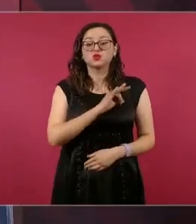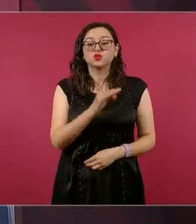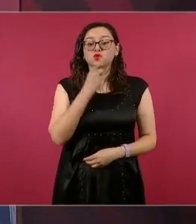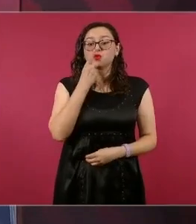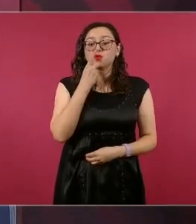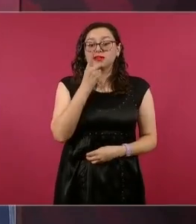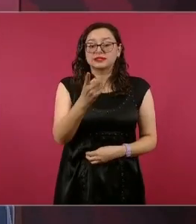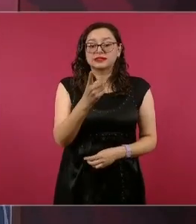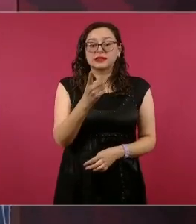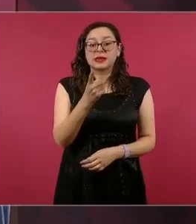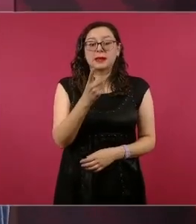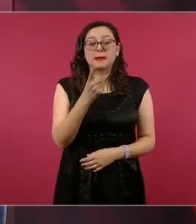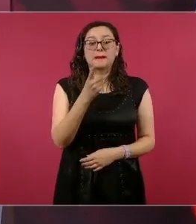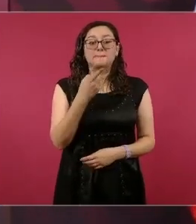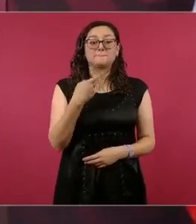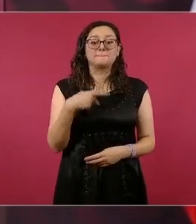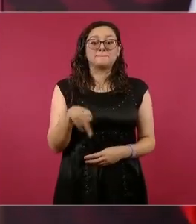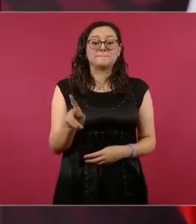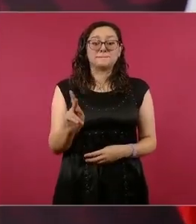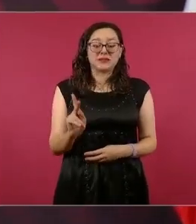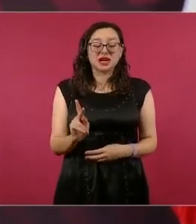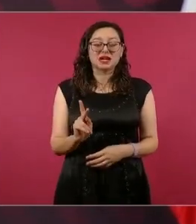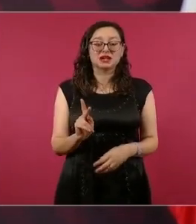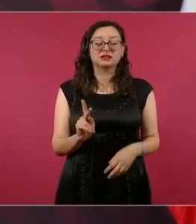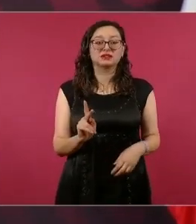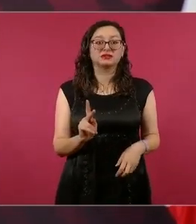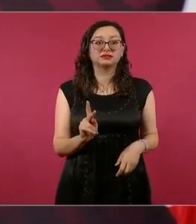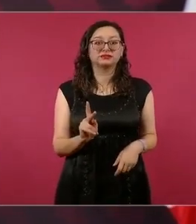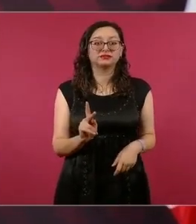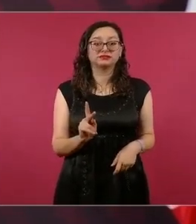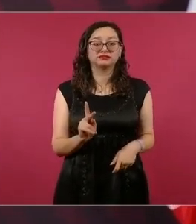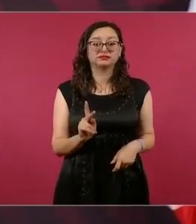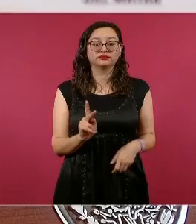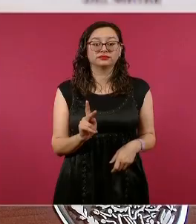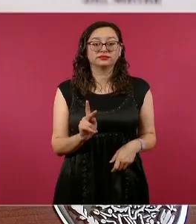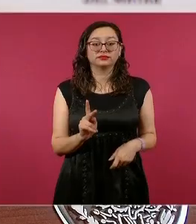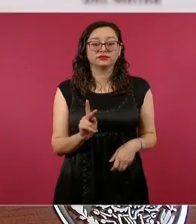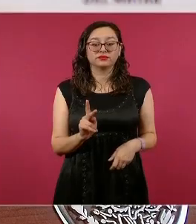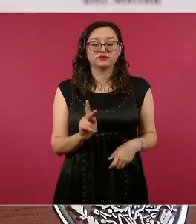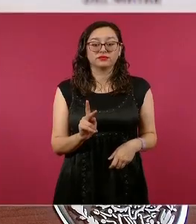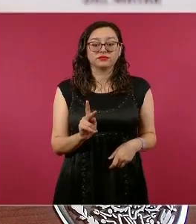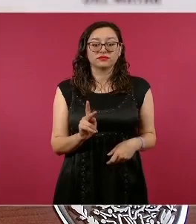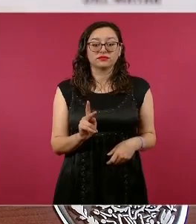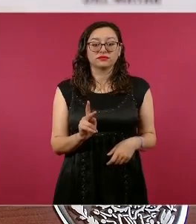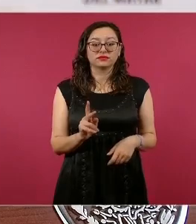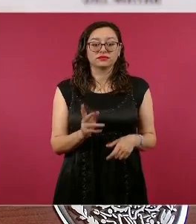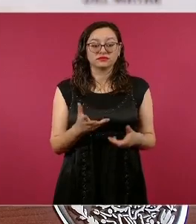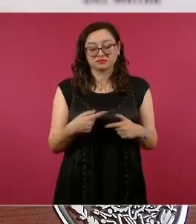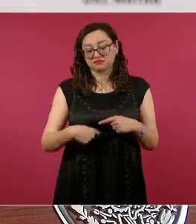esperar porque van a salir muchas cosas.